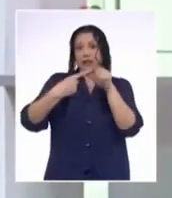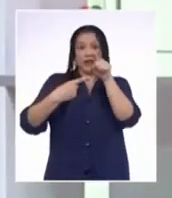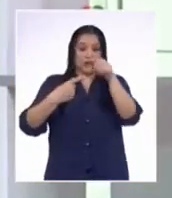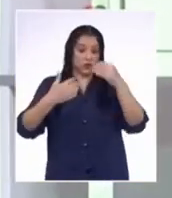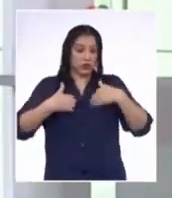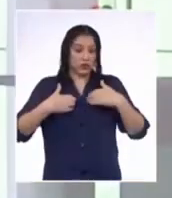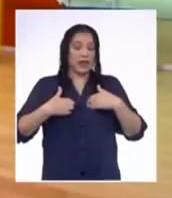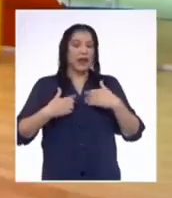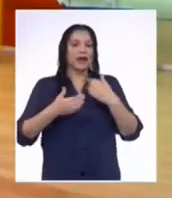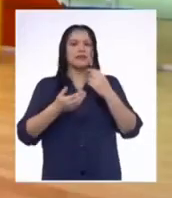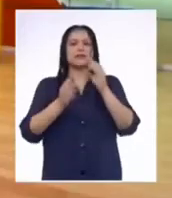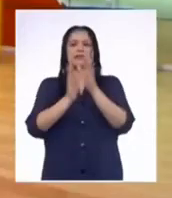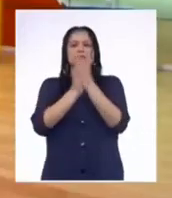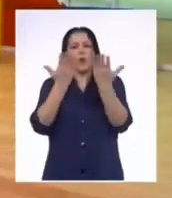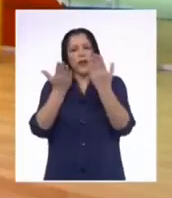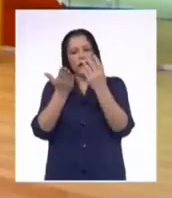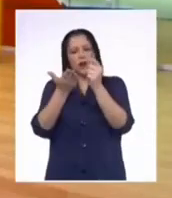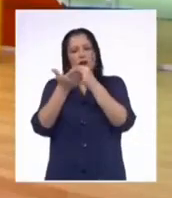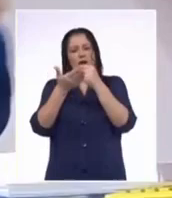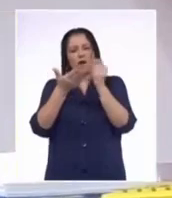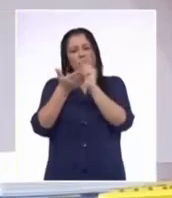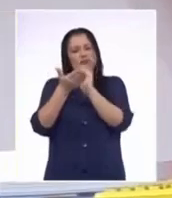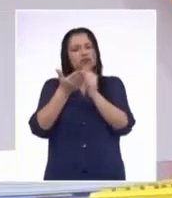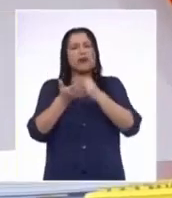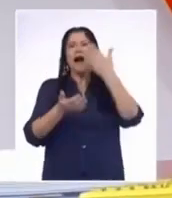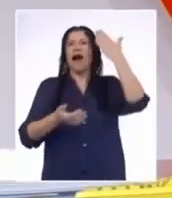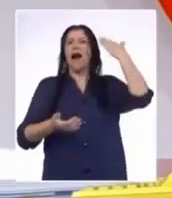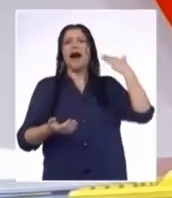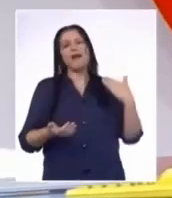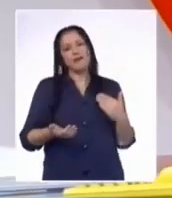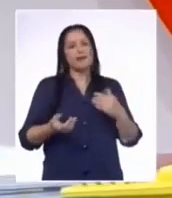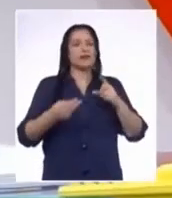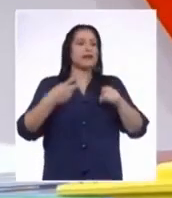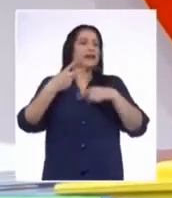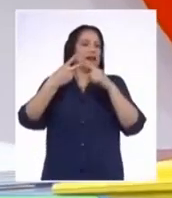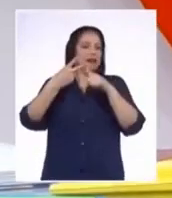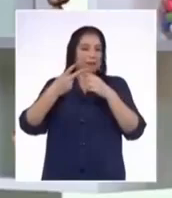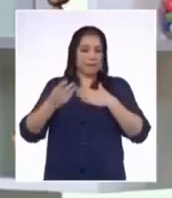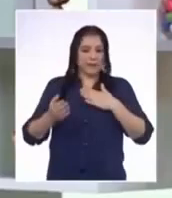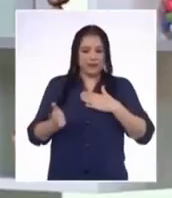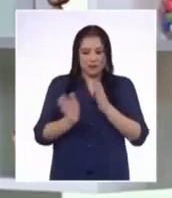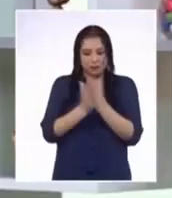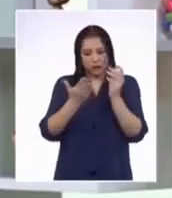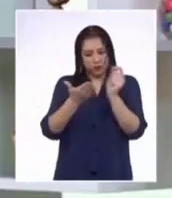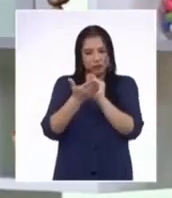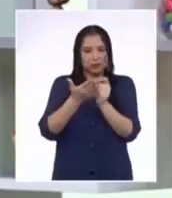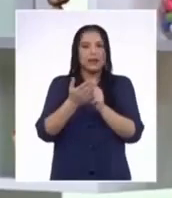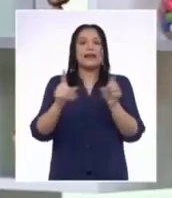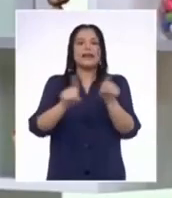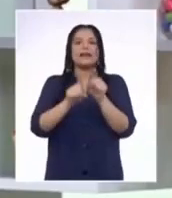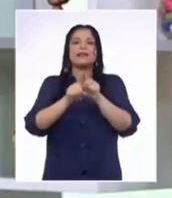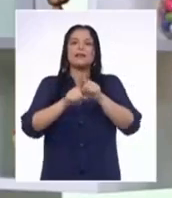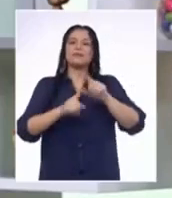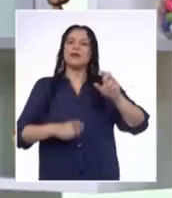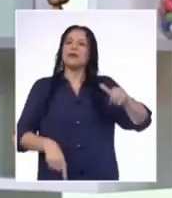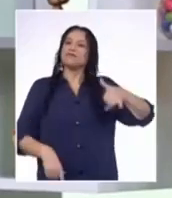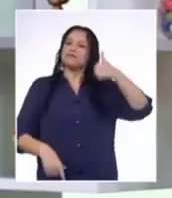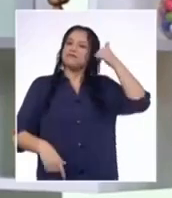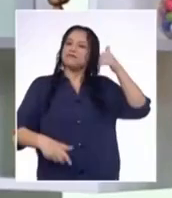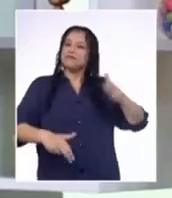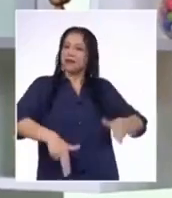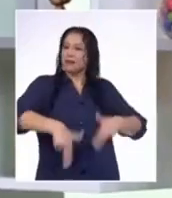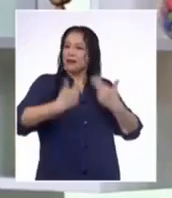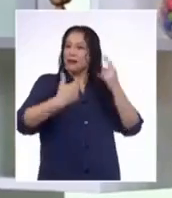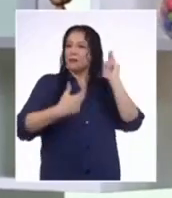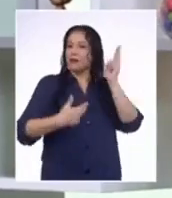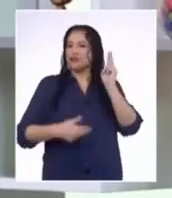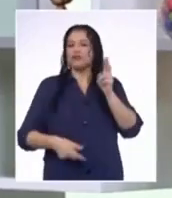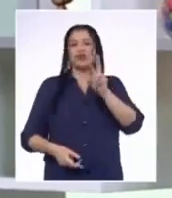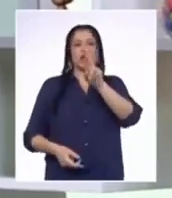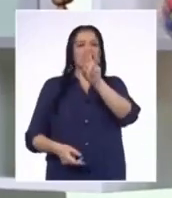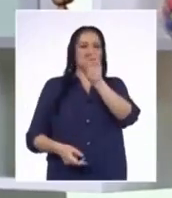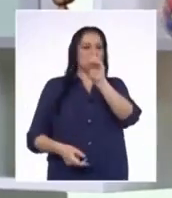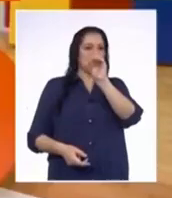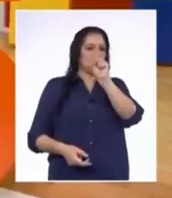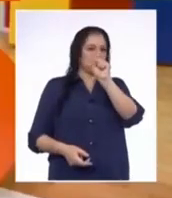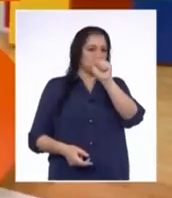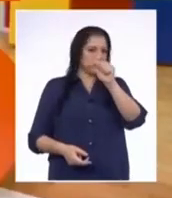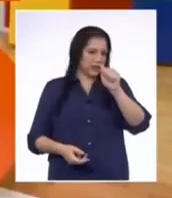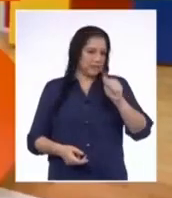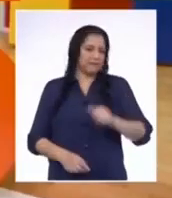mano tus apuntes. Y aquí están nuestros apuntes. Y llamar a la profesora de matemática, Rosa